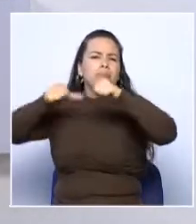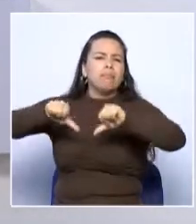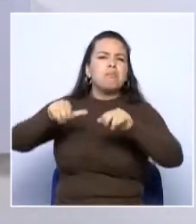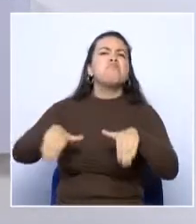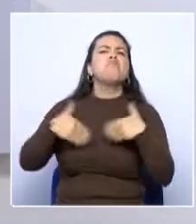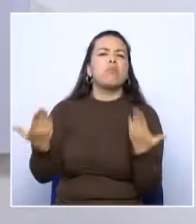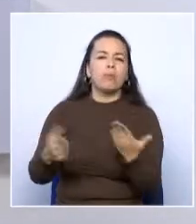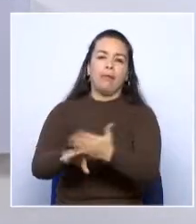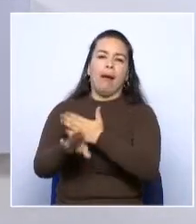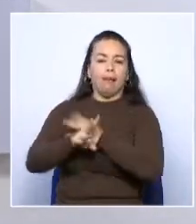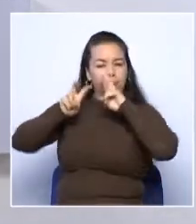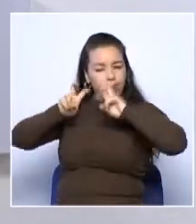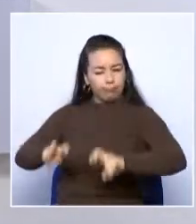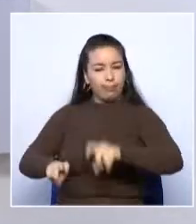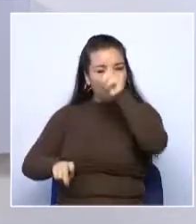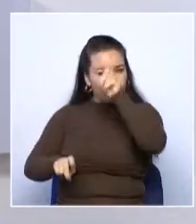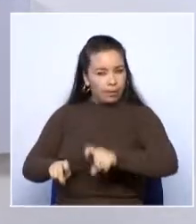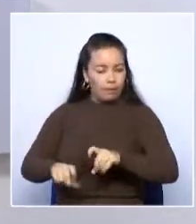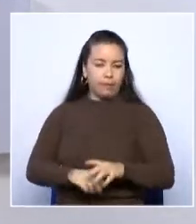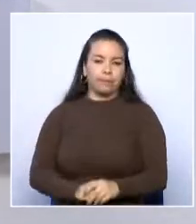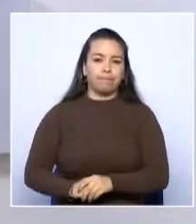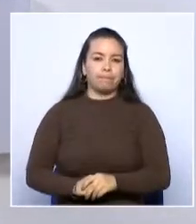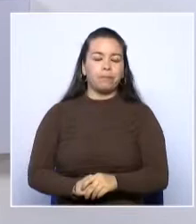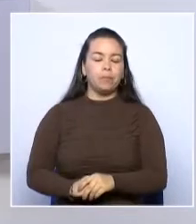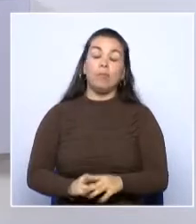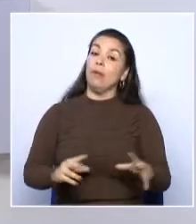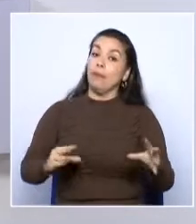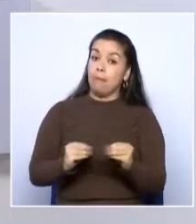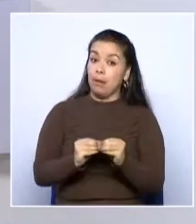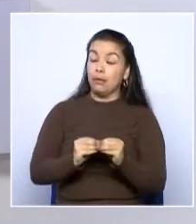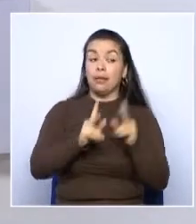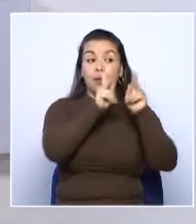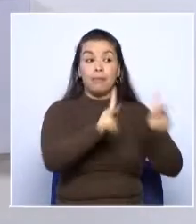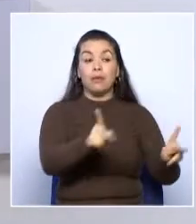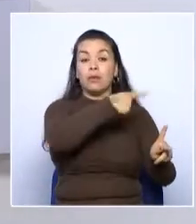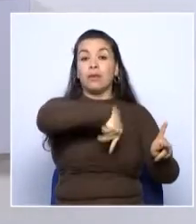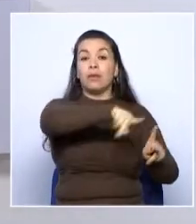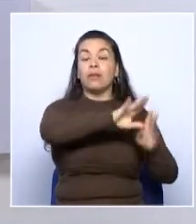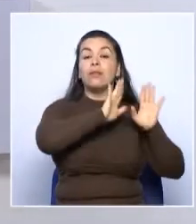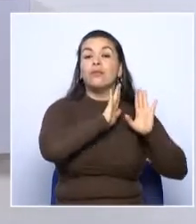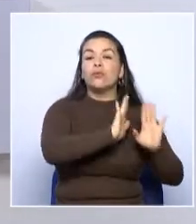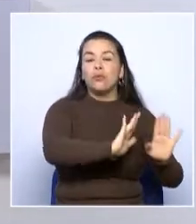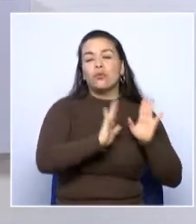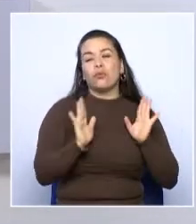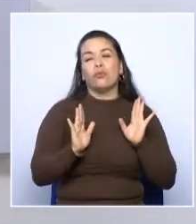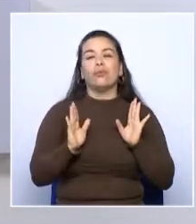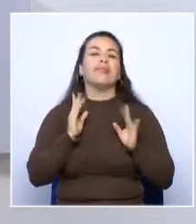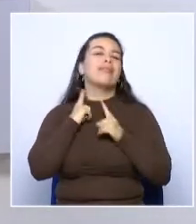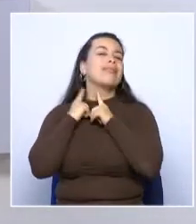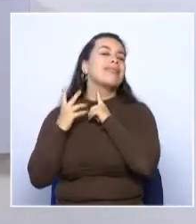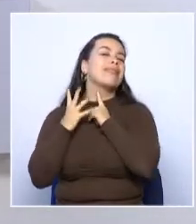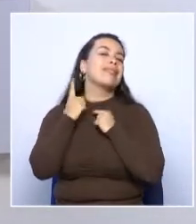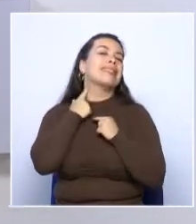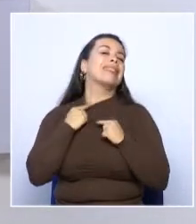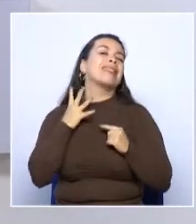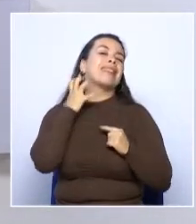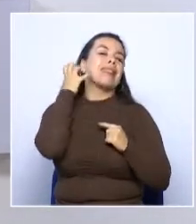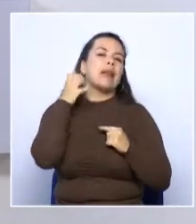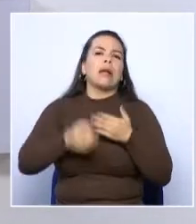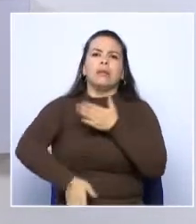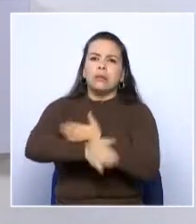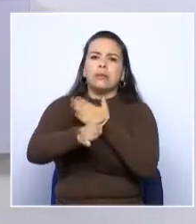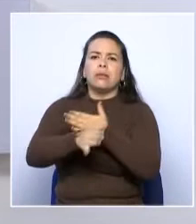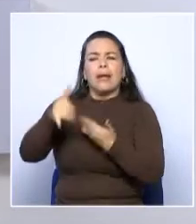maligno. Por ende, se han dado cuenta que las personas que han sufrido cáncer de tiroides, que han sufrido tratamientos, le siguen haciendo los exámenes